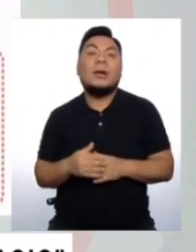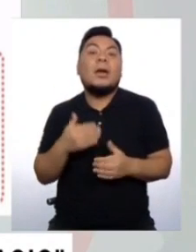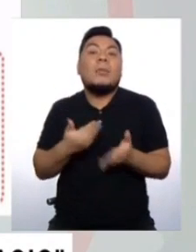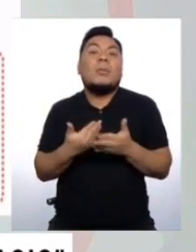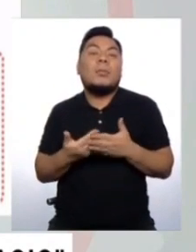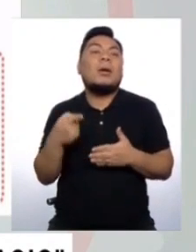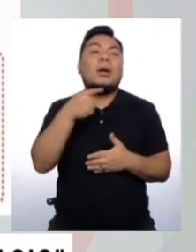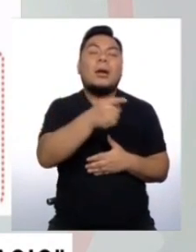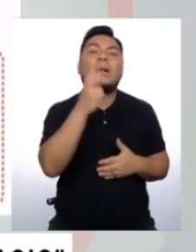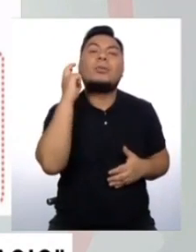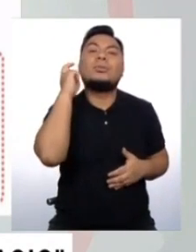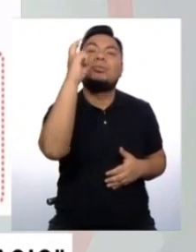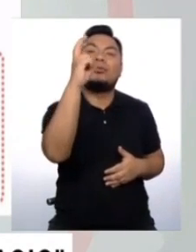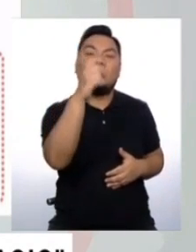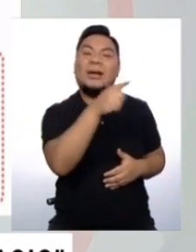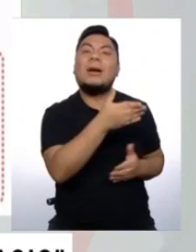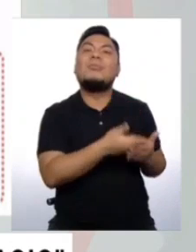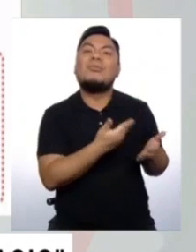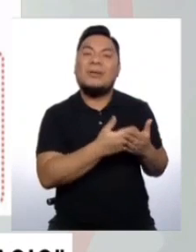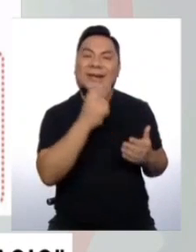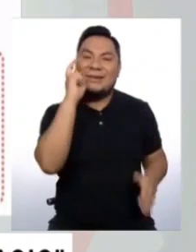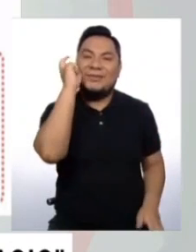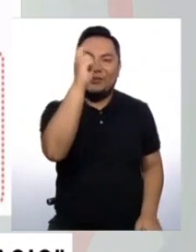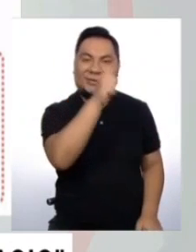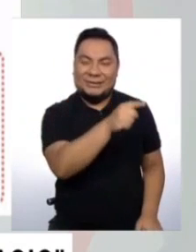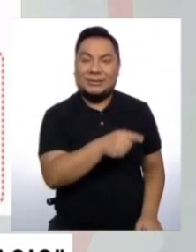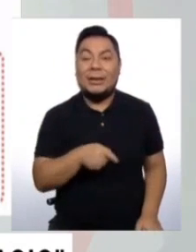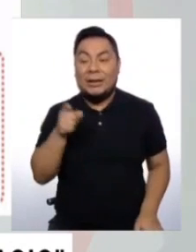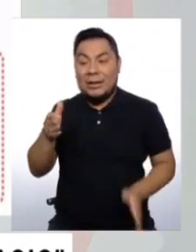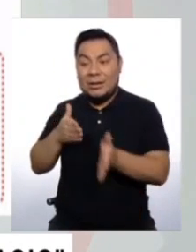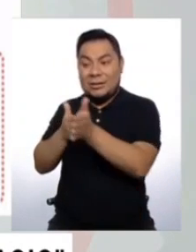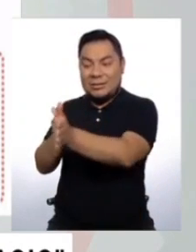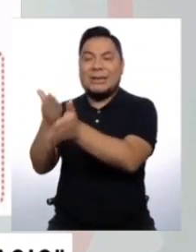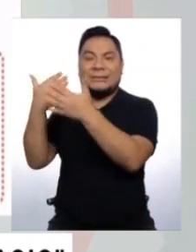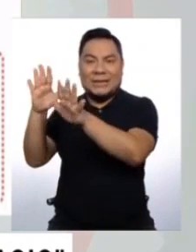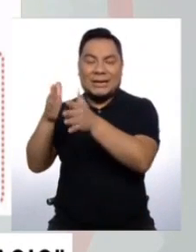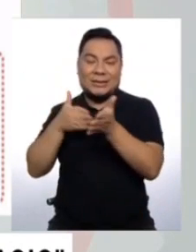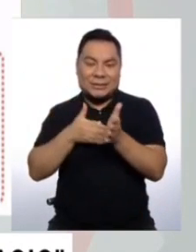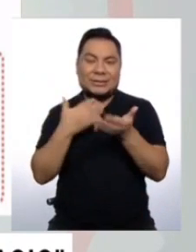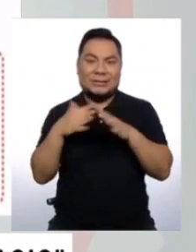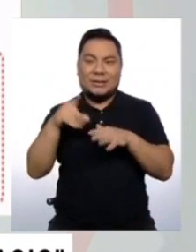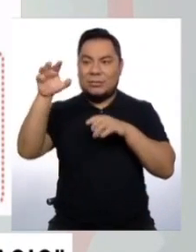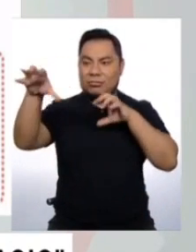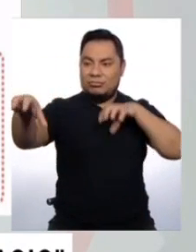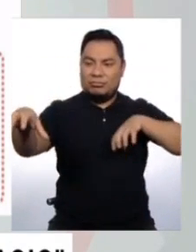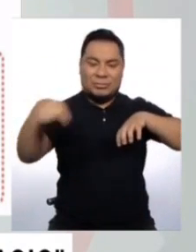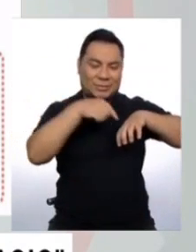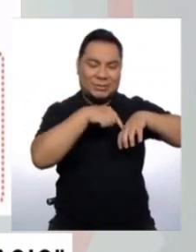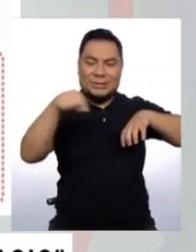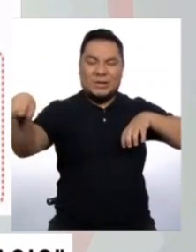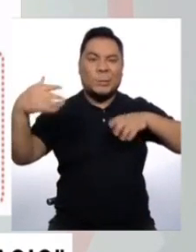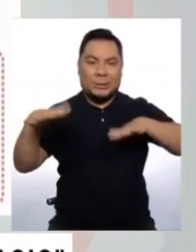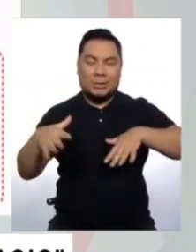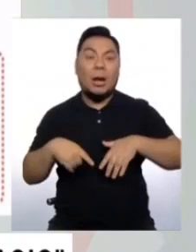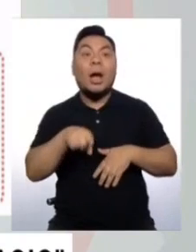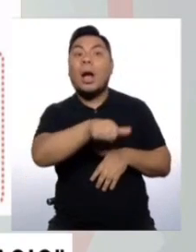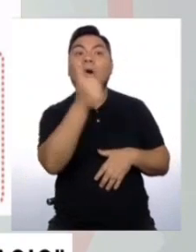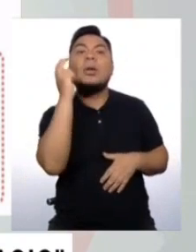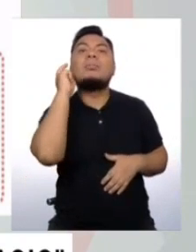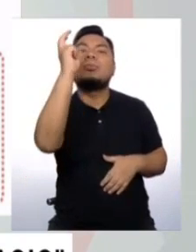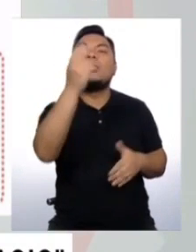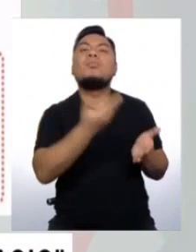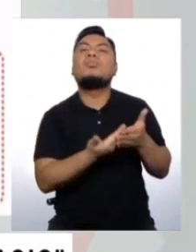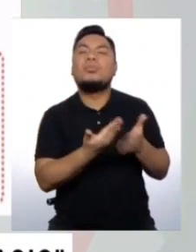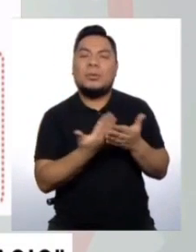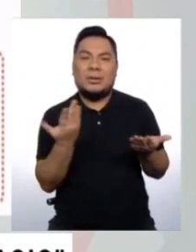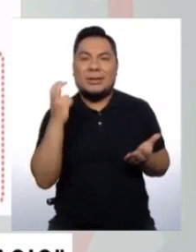1, el tren eléctrico, hemos visto 2 estaciones que son emblemáticas, 2 estaciones que